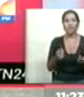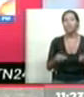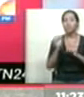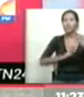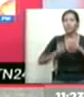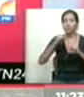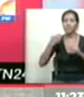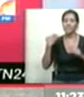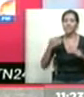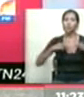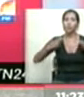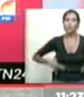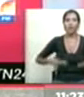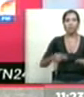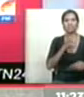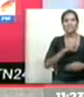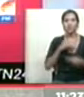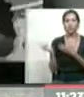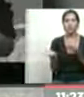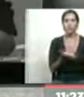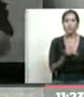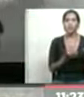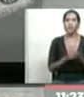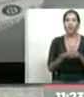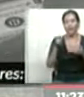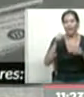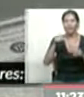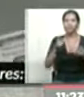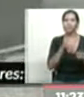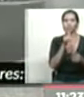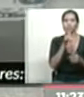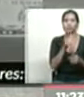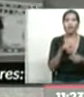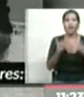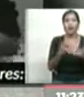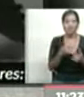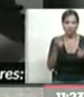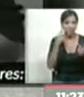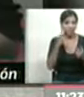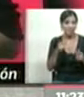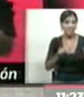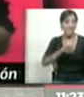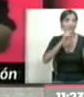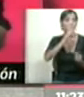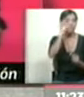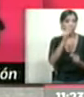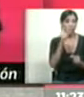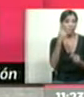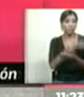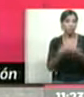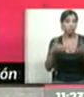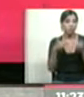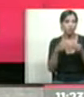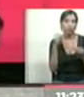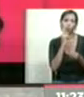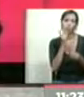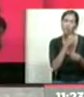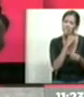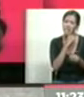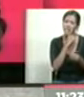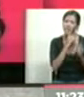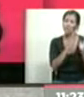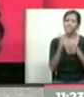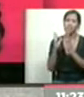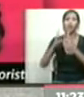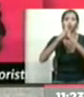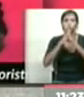derechos humanos. Señor Pérez, bienvenido a la tarde de NTN 24. Y ahora prepárese para la pregunta del millón de dólares. ¿Cómo se llamaba esta organización en la que